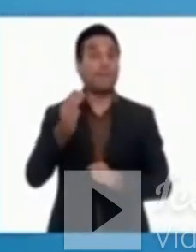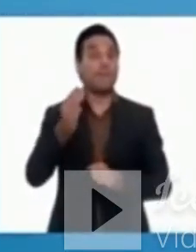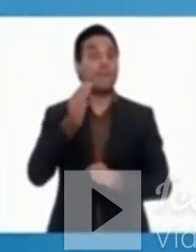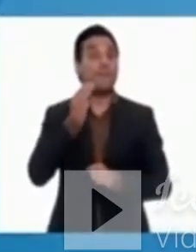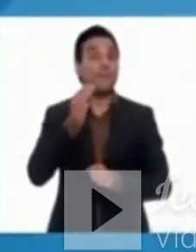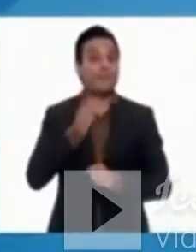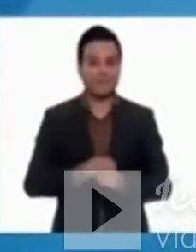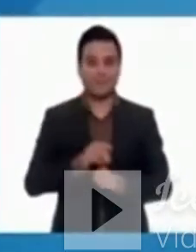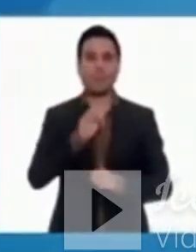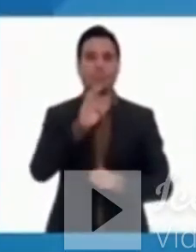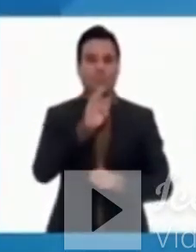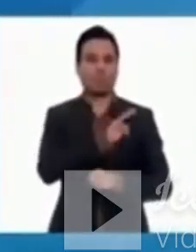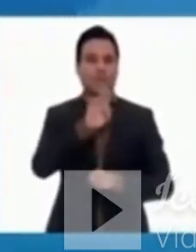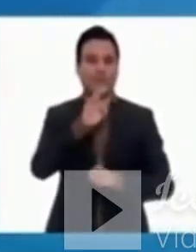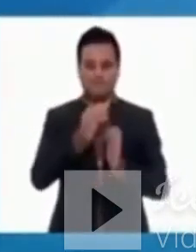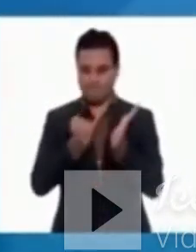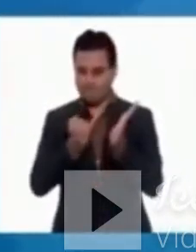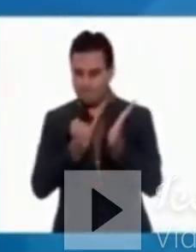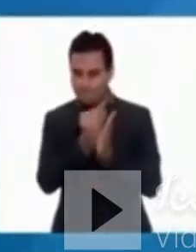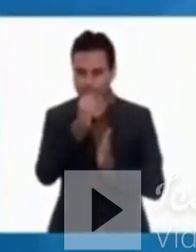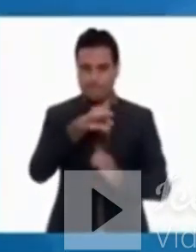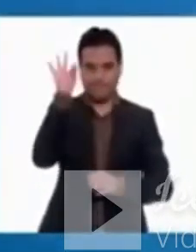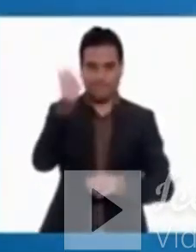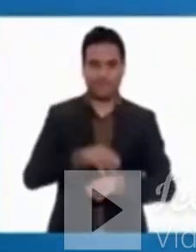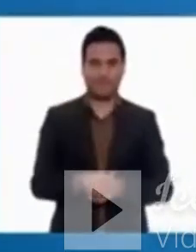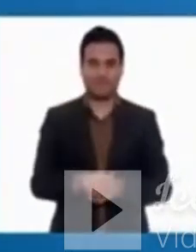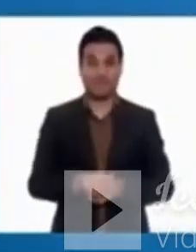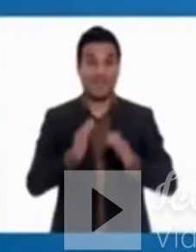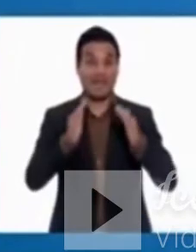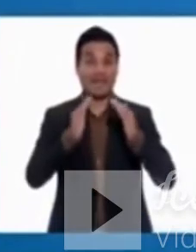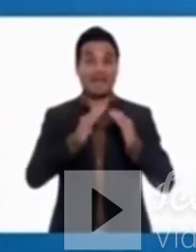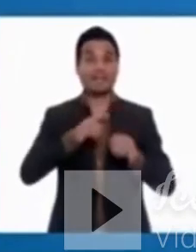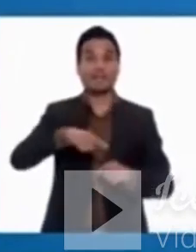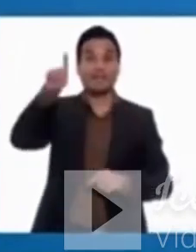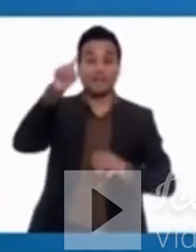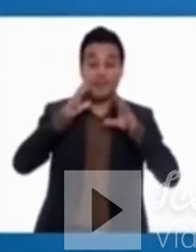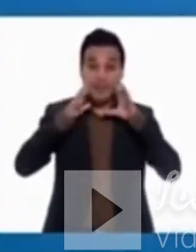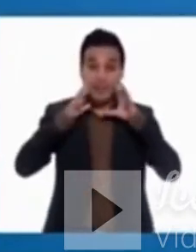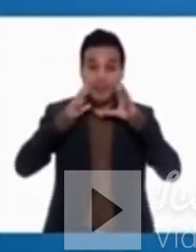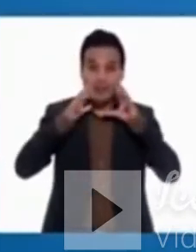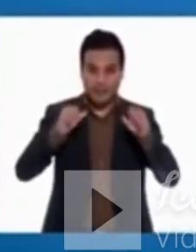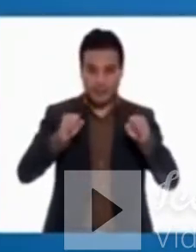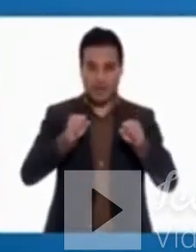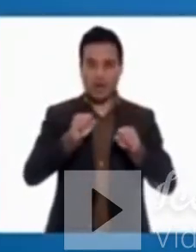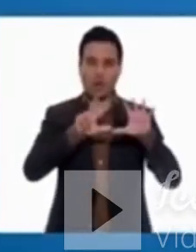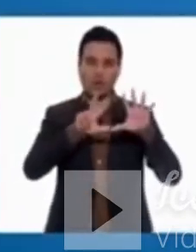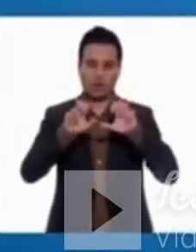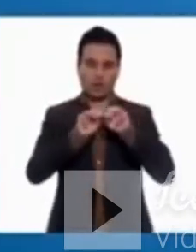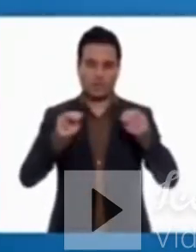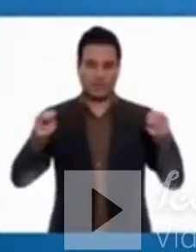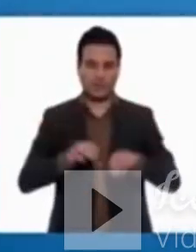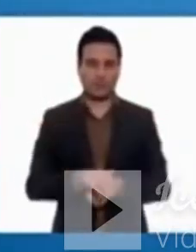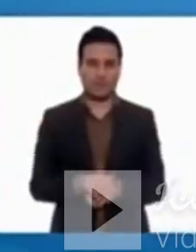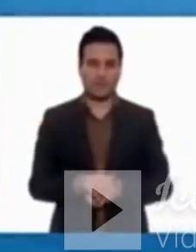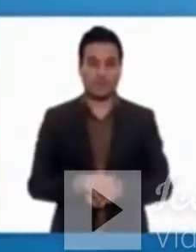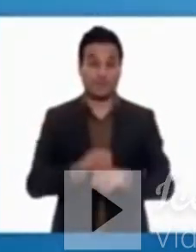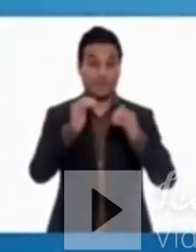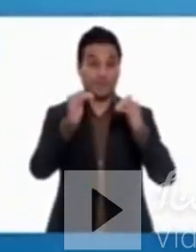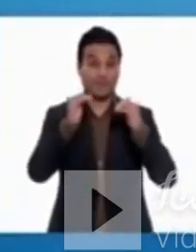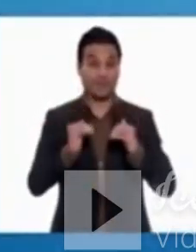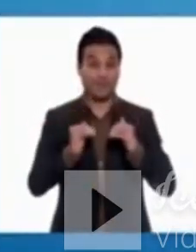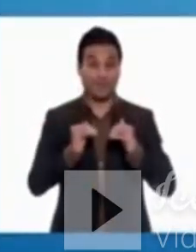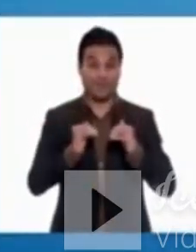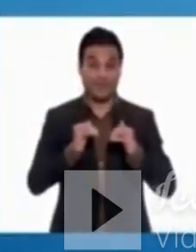son los lugares a los que puede ir. De la casa de Mariana a la granja son 800 metros. Después, tenemos